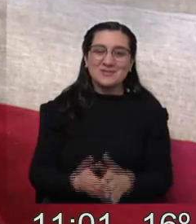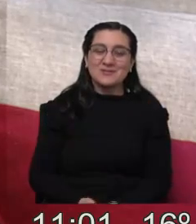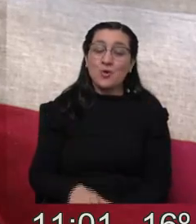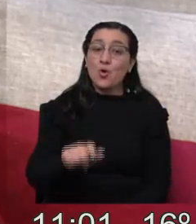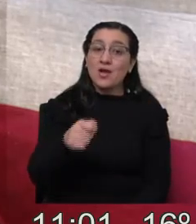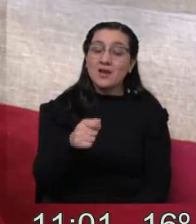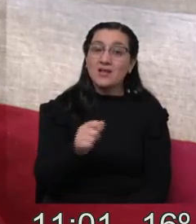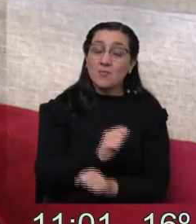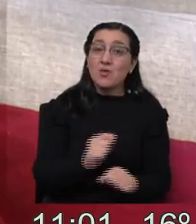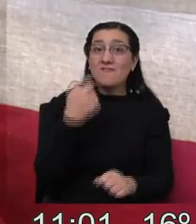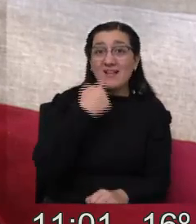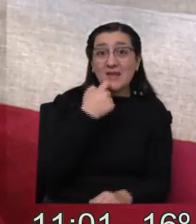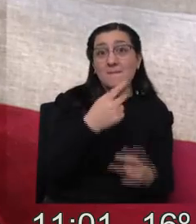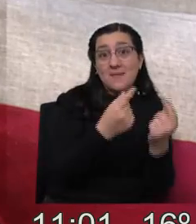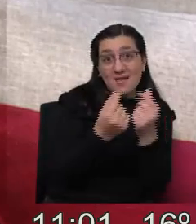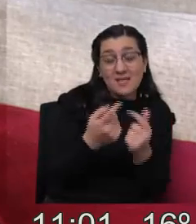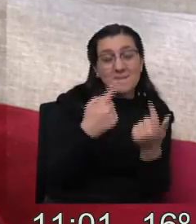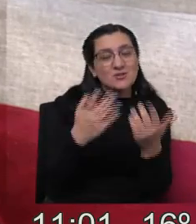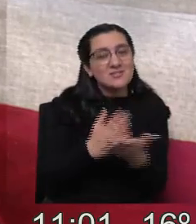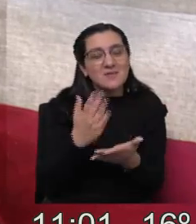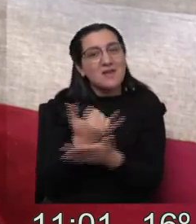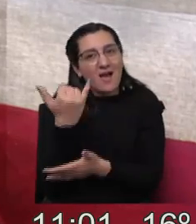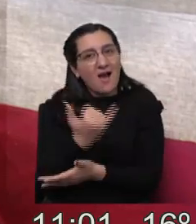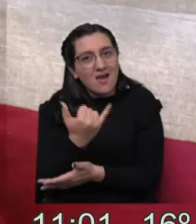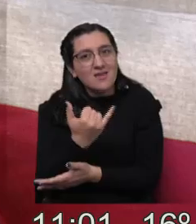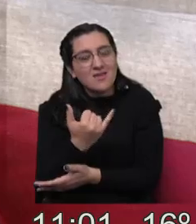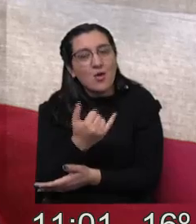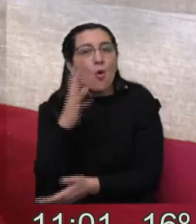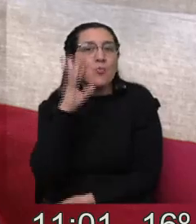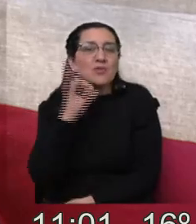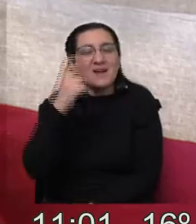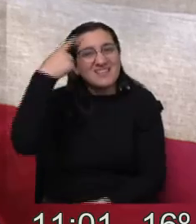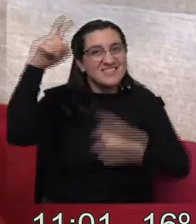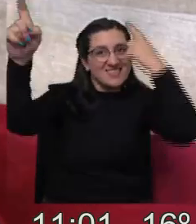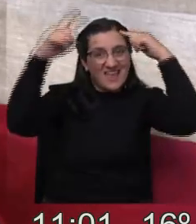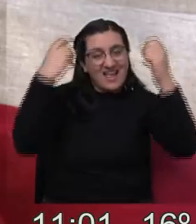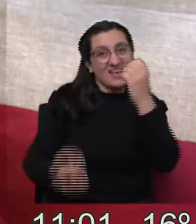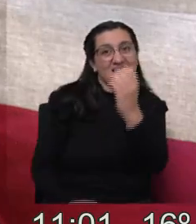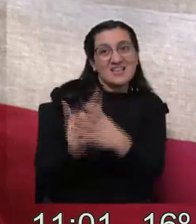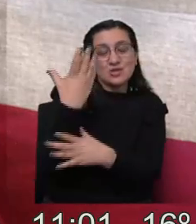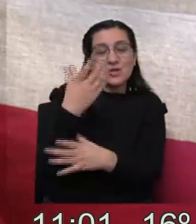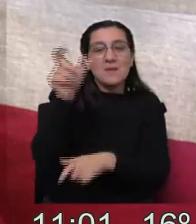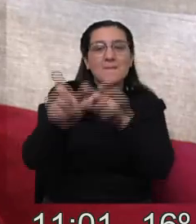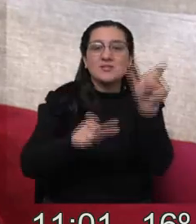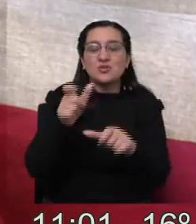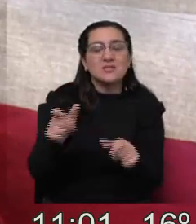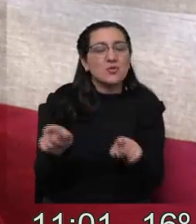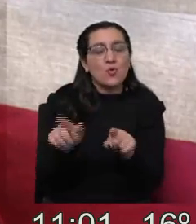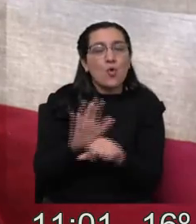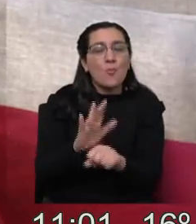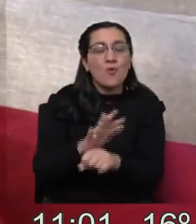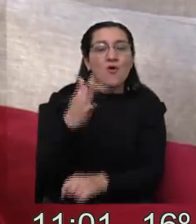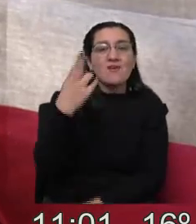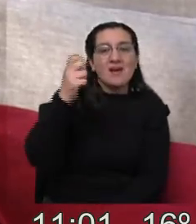puede faltar presupuesto en algún momento, pero que siempre tiene lugar para las ideas, para la creación y para gigantes como Fernando Schmidt, que de